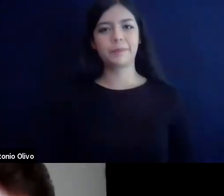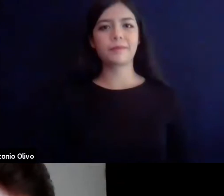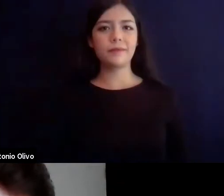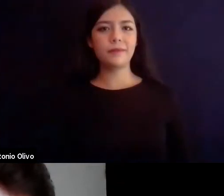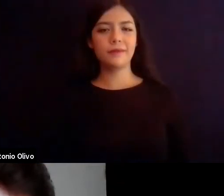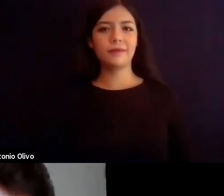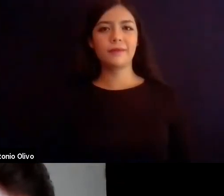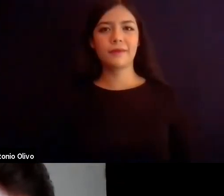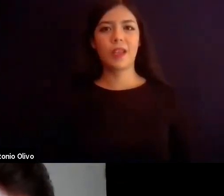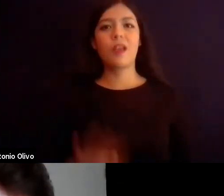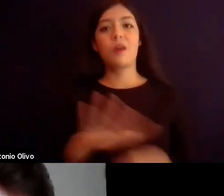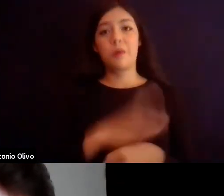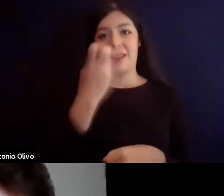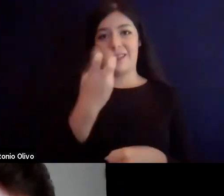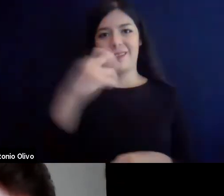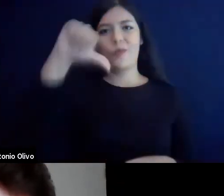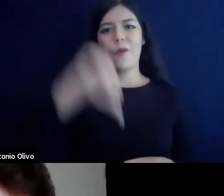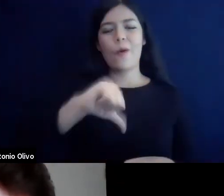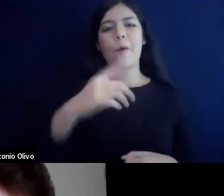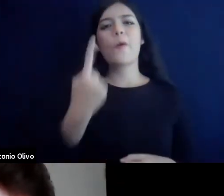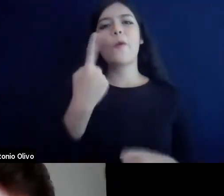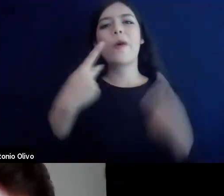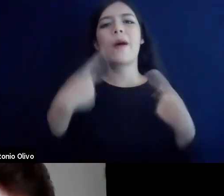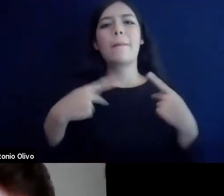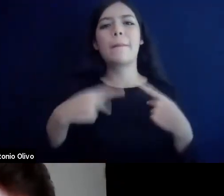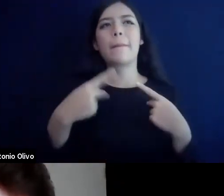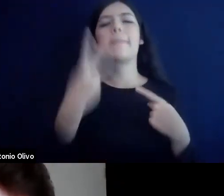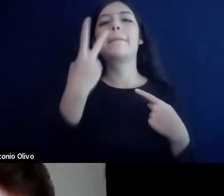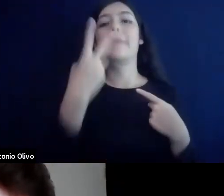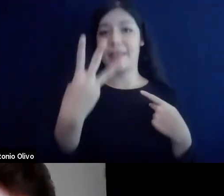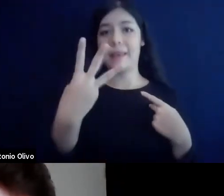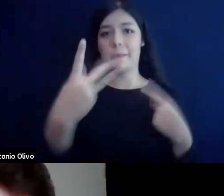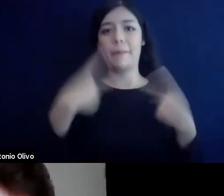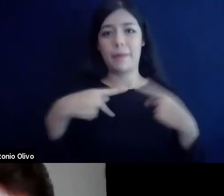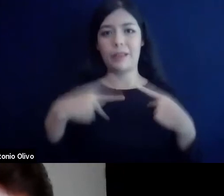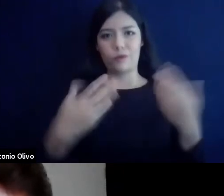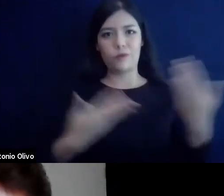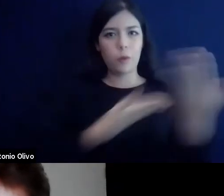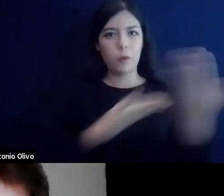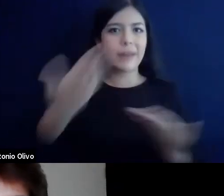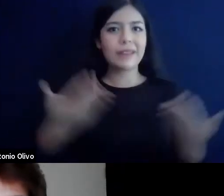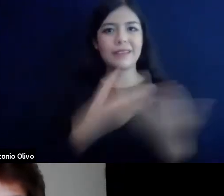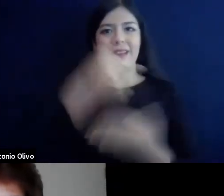se van a compartir la experiencia de tres personas, de